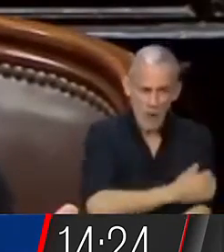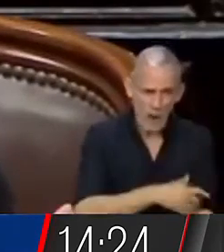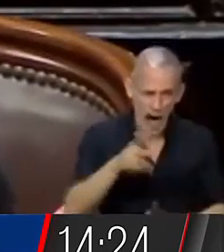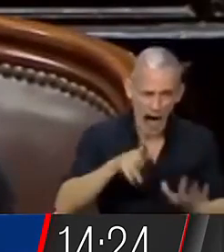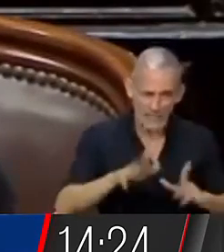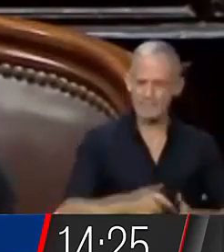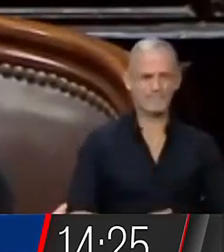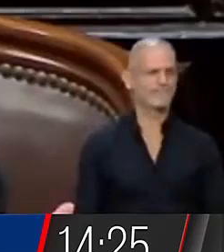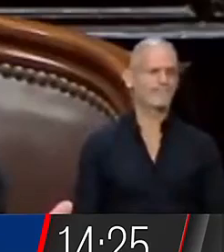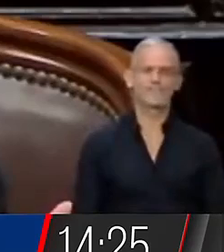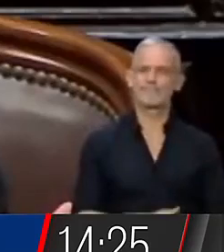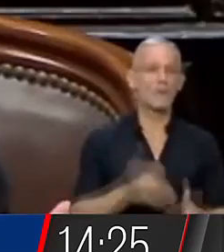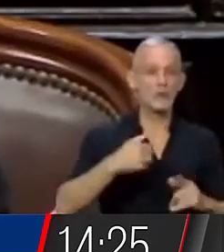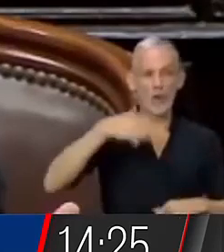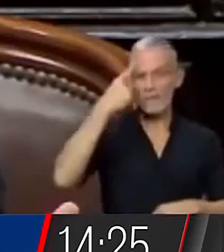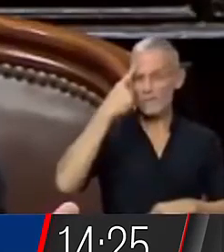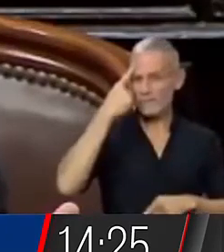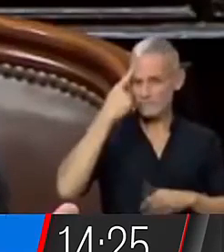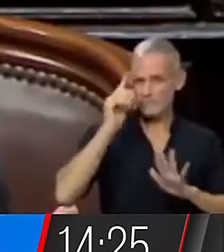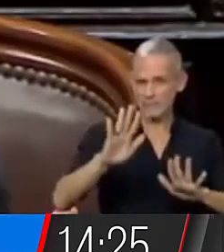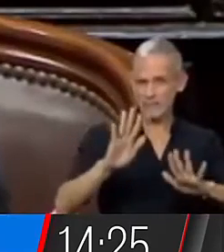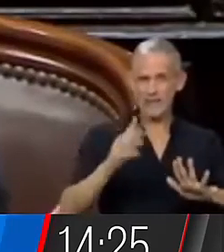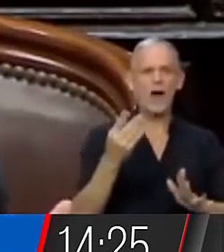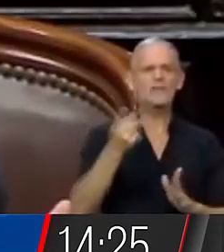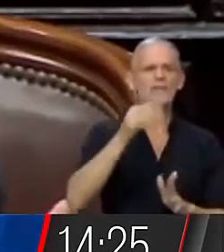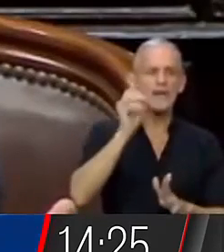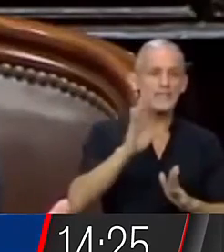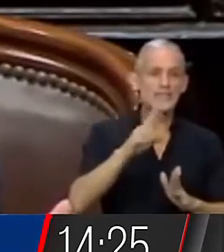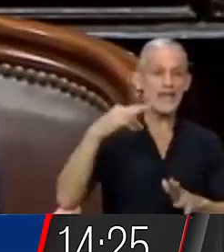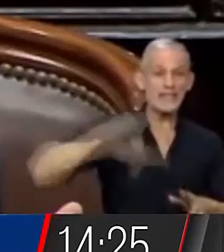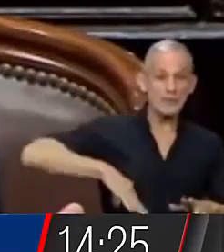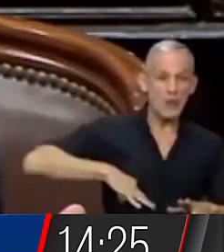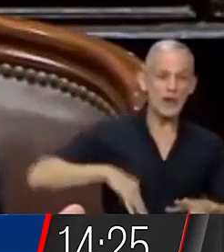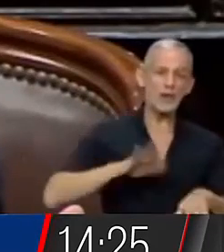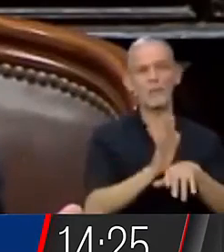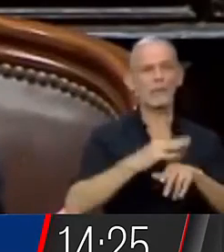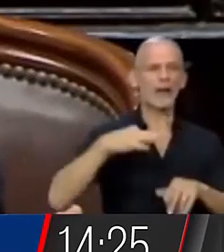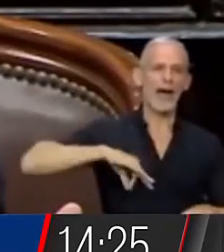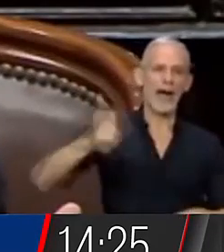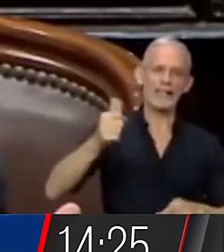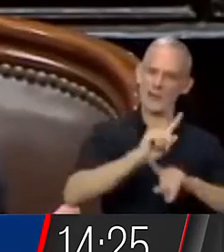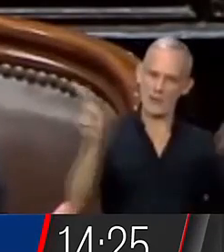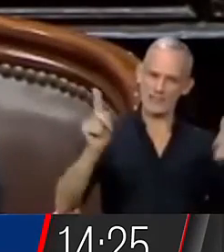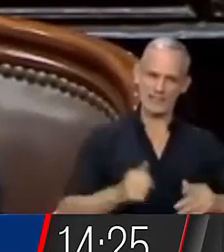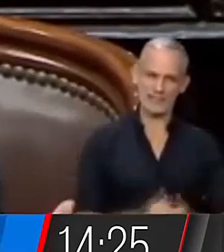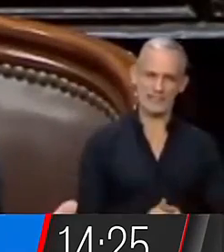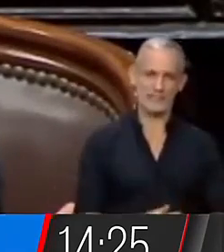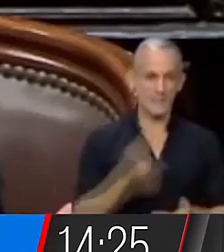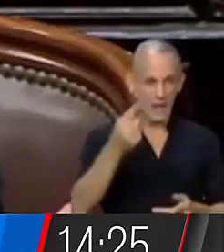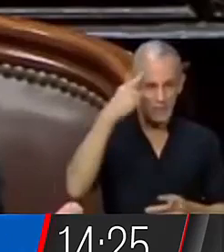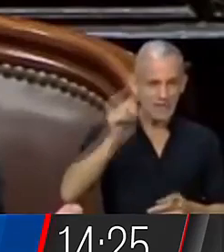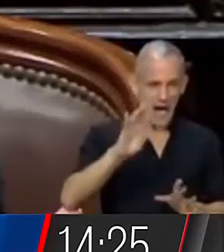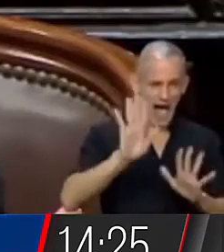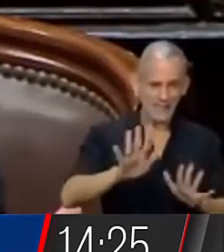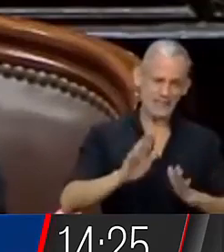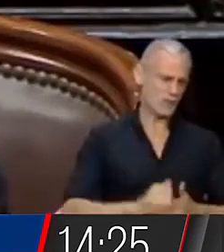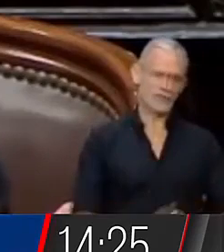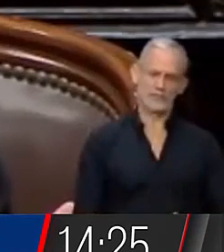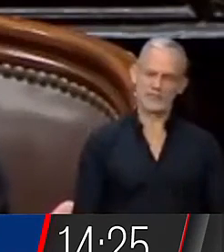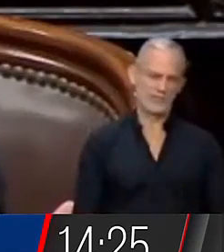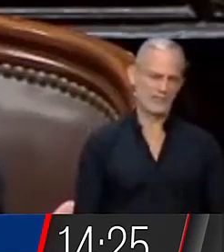no hay que considerar nunca más que el salario es ganancia. Nunca más que el salario es